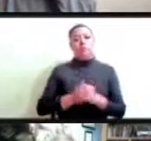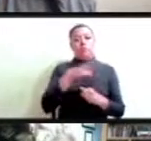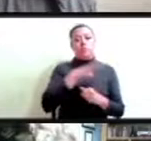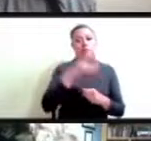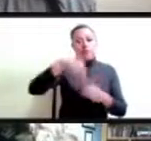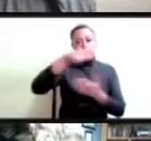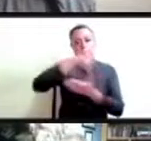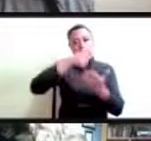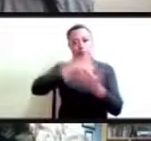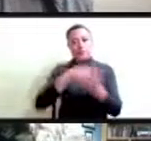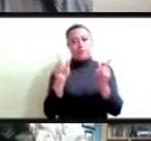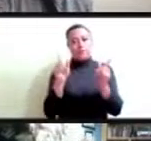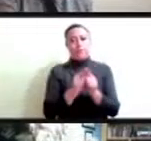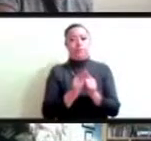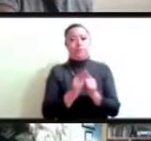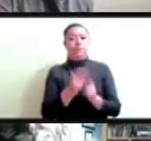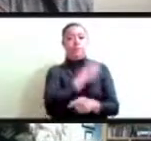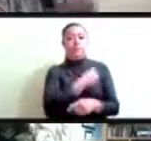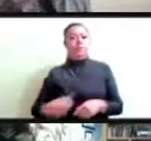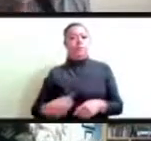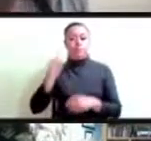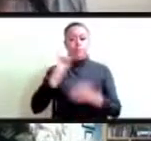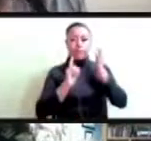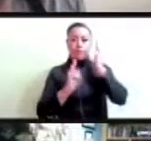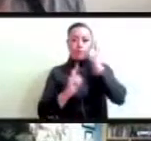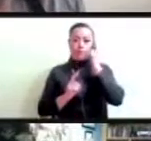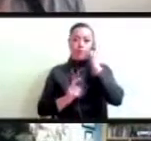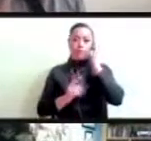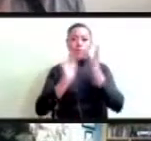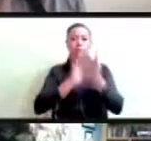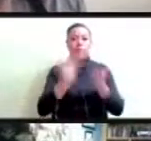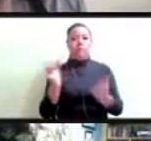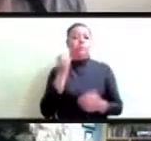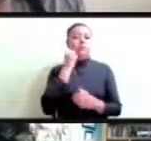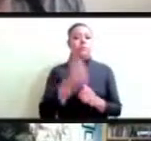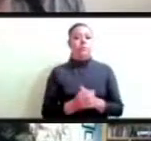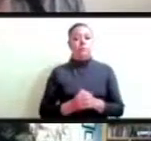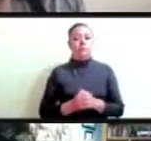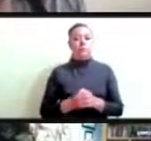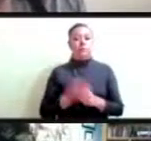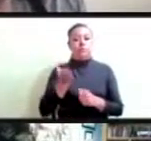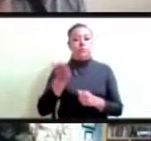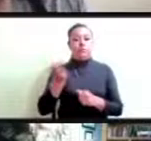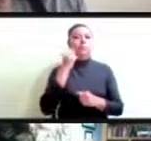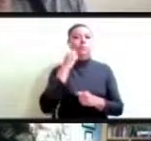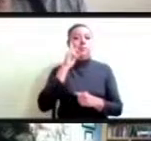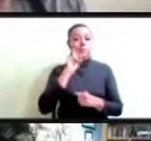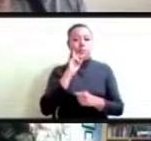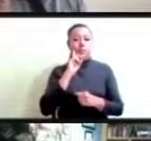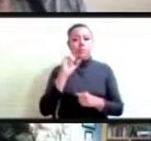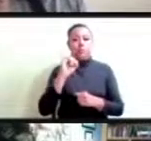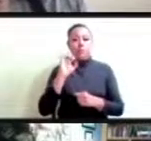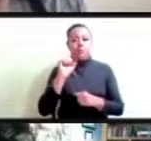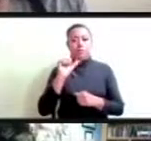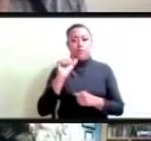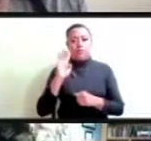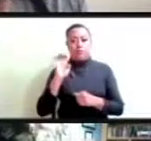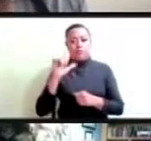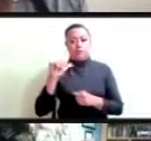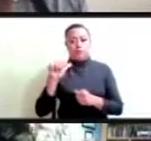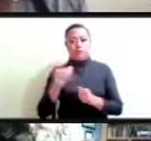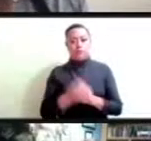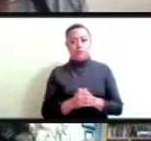presidenta. Gracias, diputado. Voy a pedir a la diputada Isabel